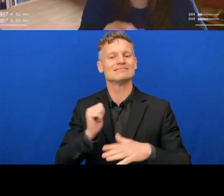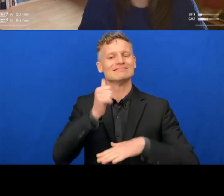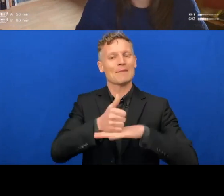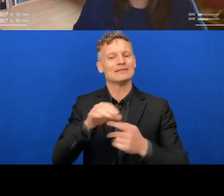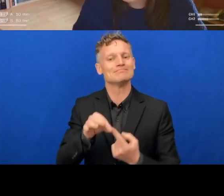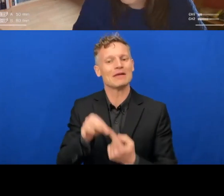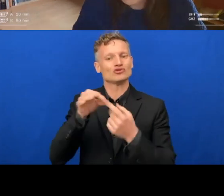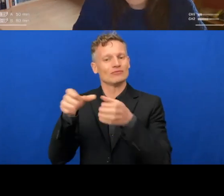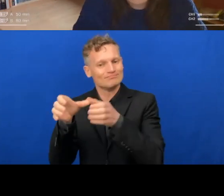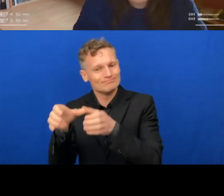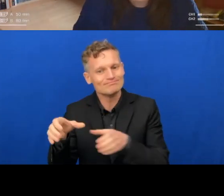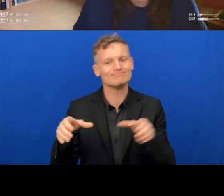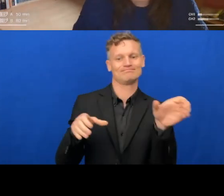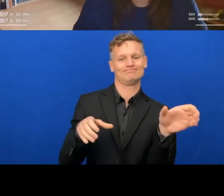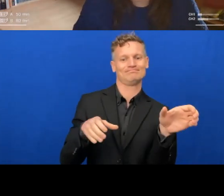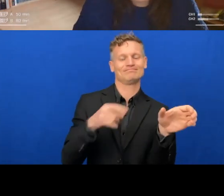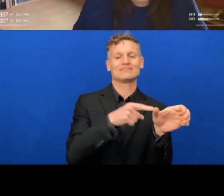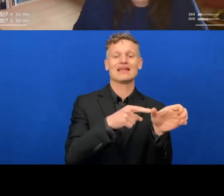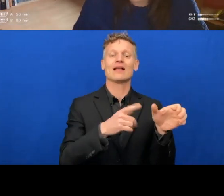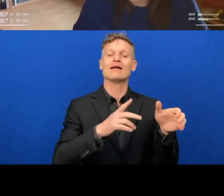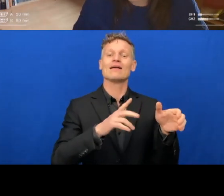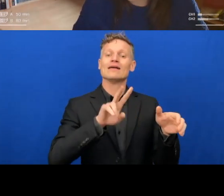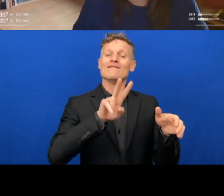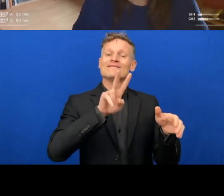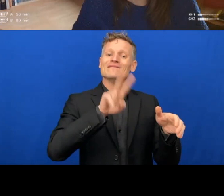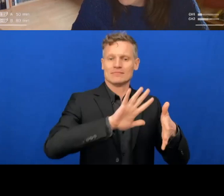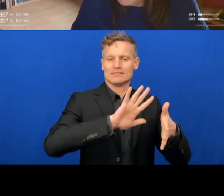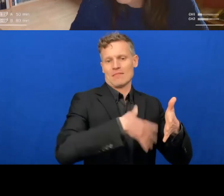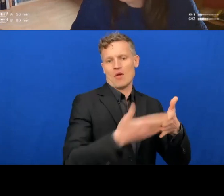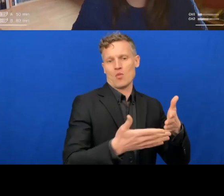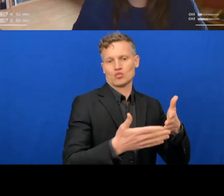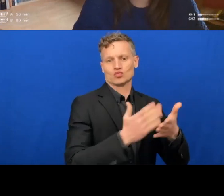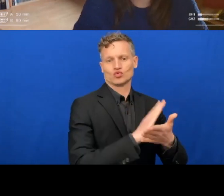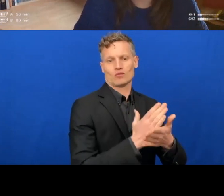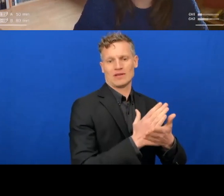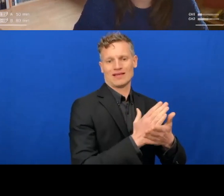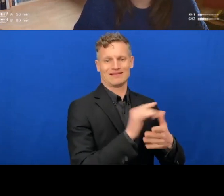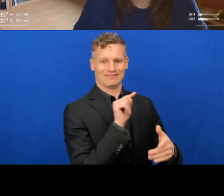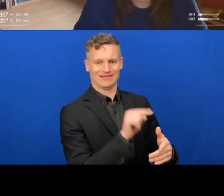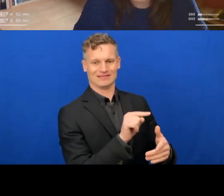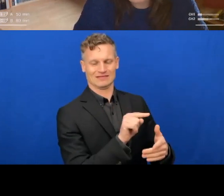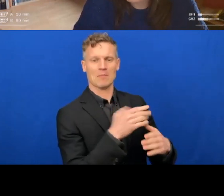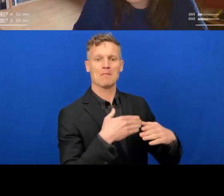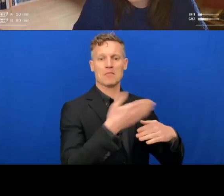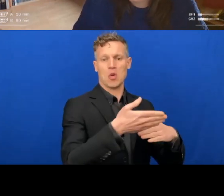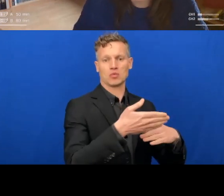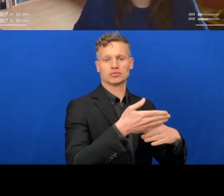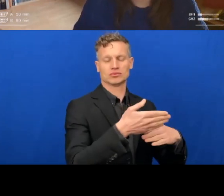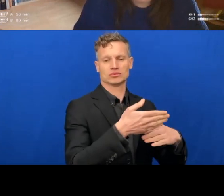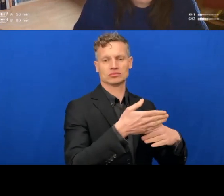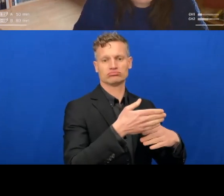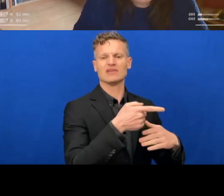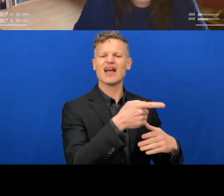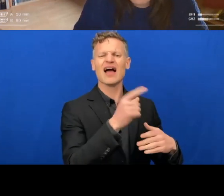establecimos un programa especial de posgrado en lengua de signos flamenca. Es un programa muy